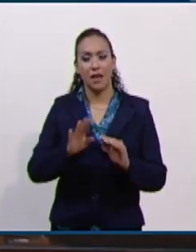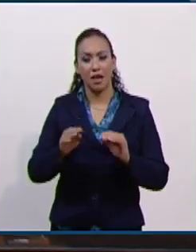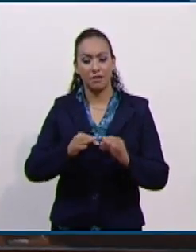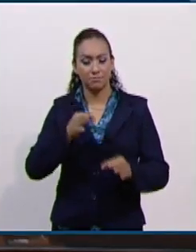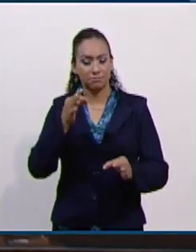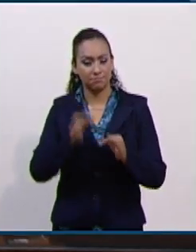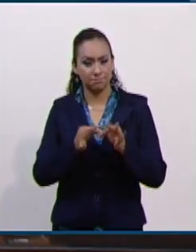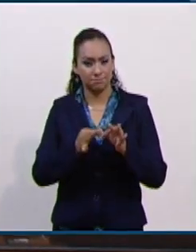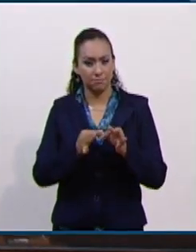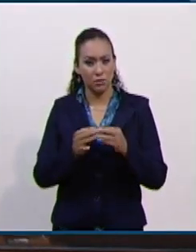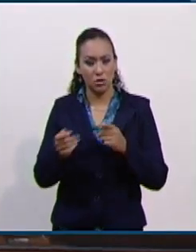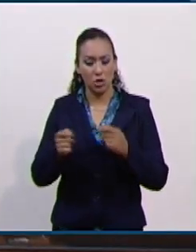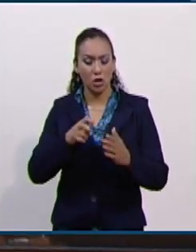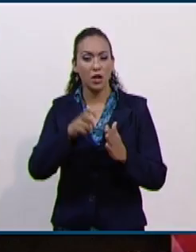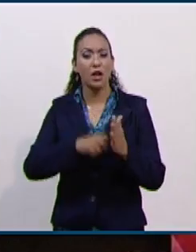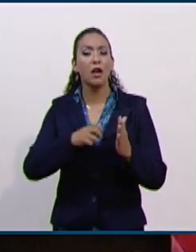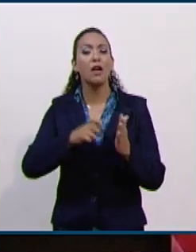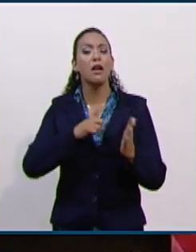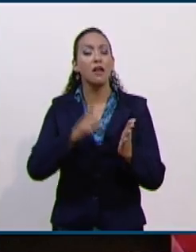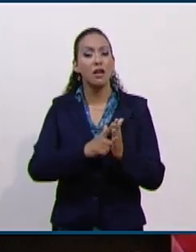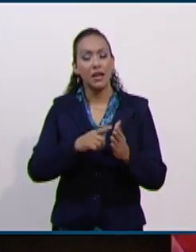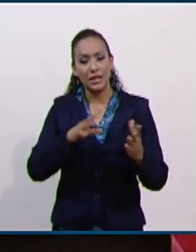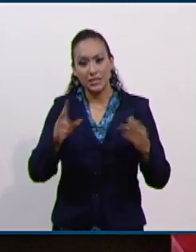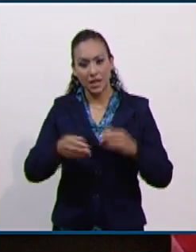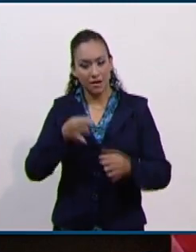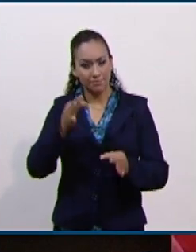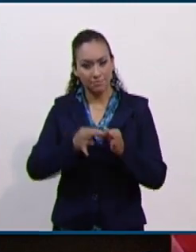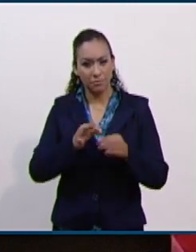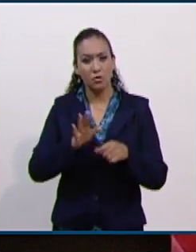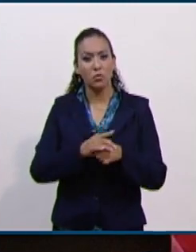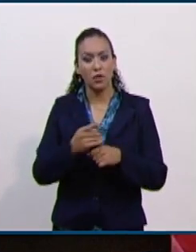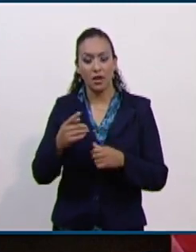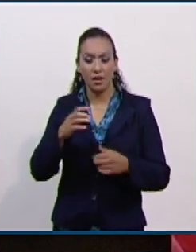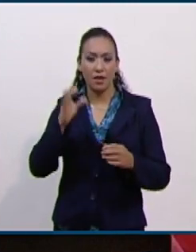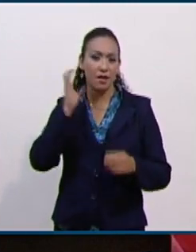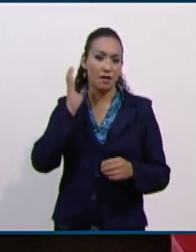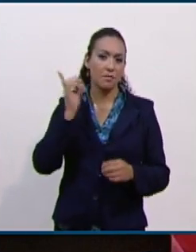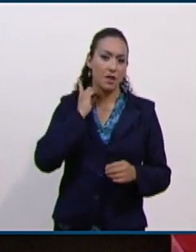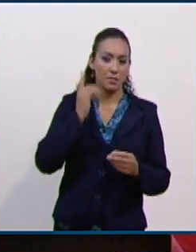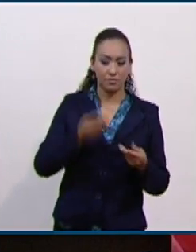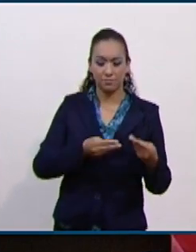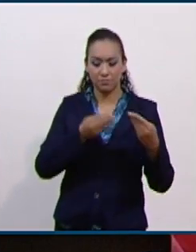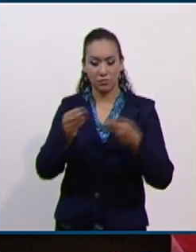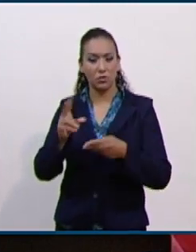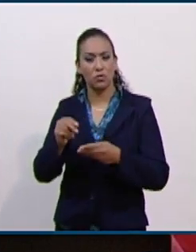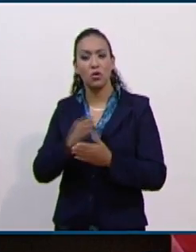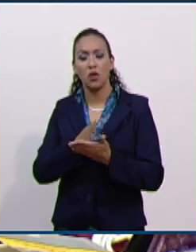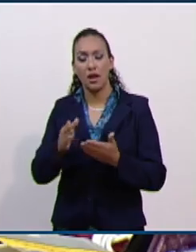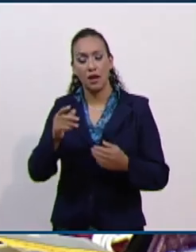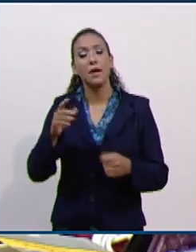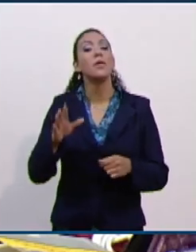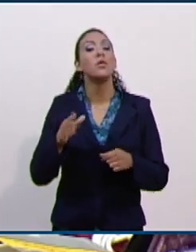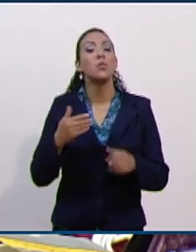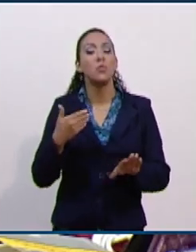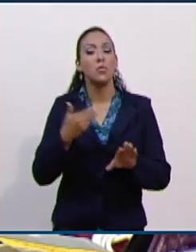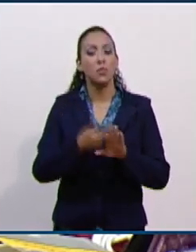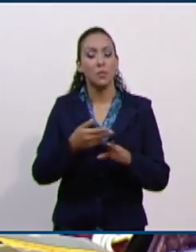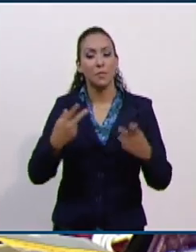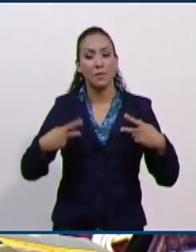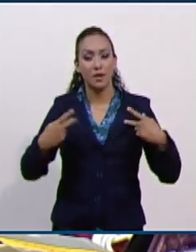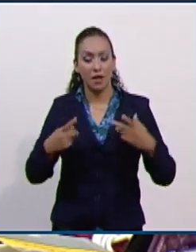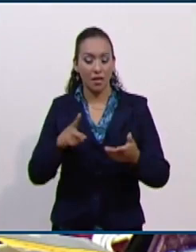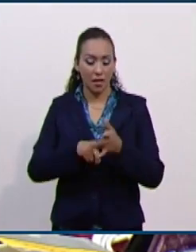sus resoluciones de no hacer suyas las decisiones de la Cámara de Diputados en las declaraciones de procedencia contra personas